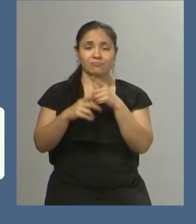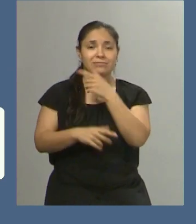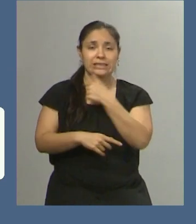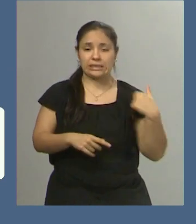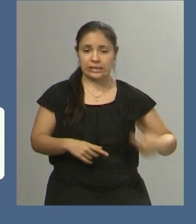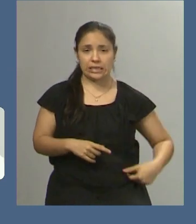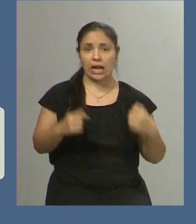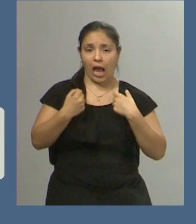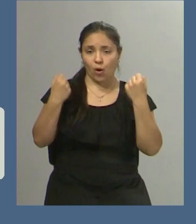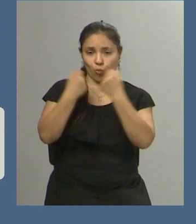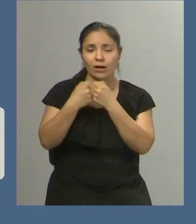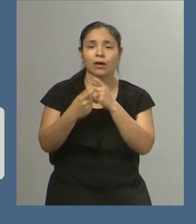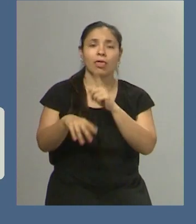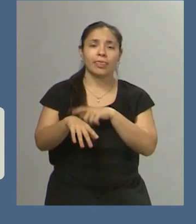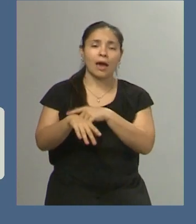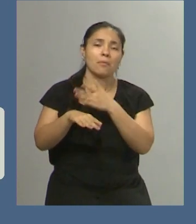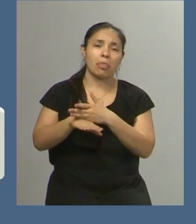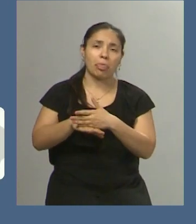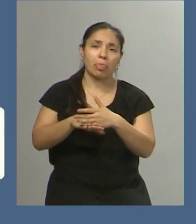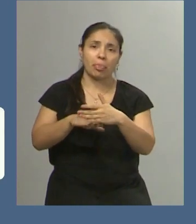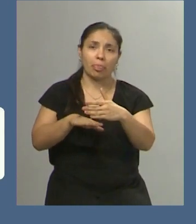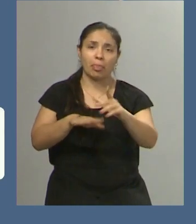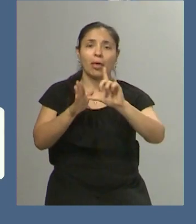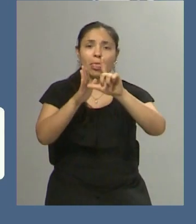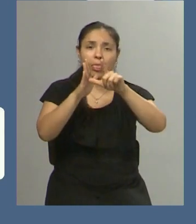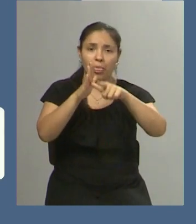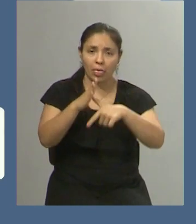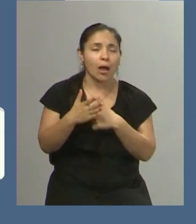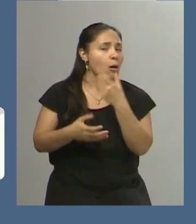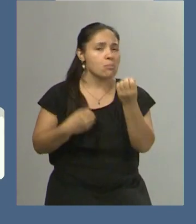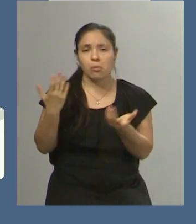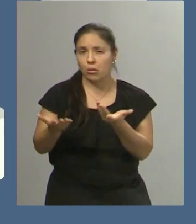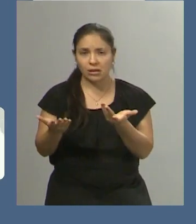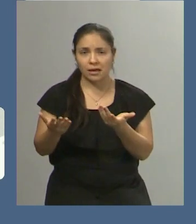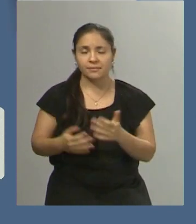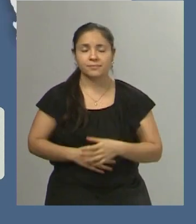se ha debido todos estos vaivenes en lo que el Mercosur se refiere?